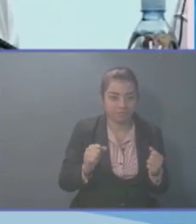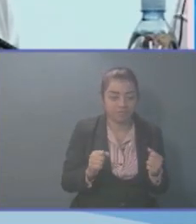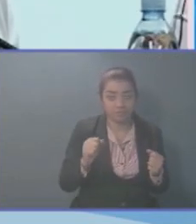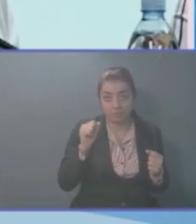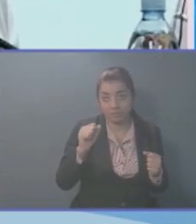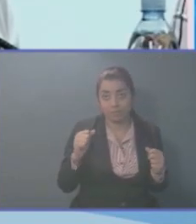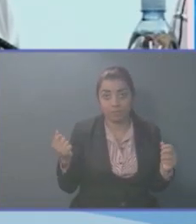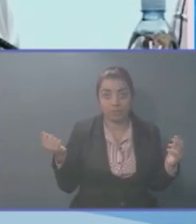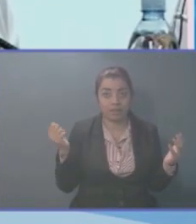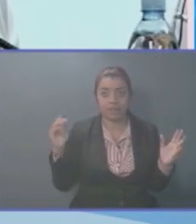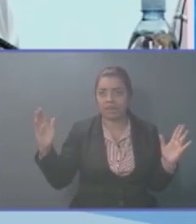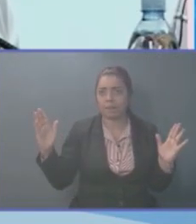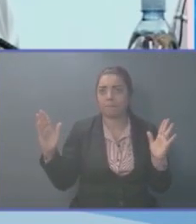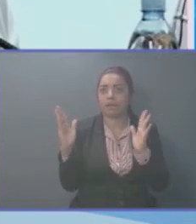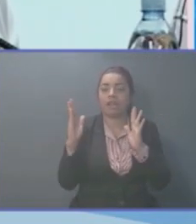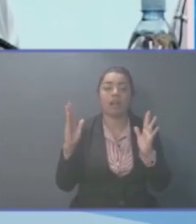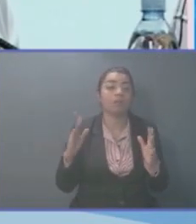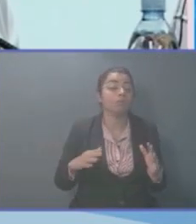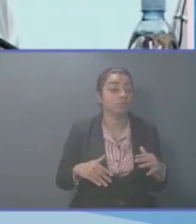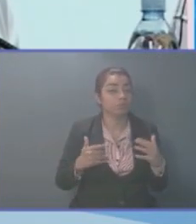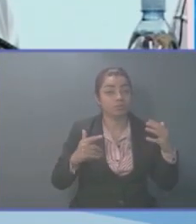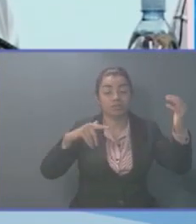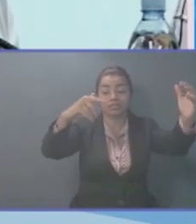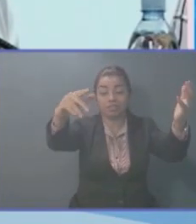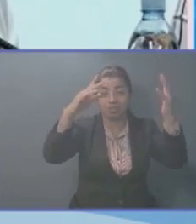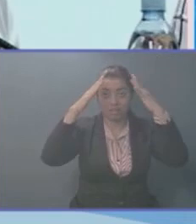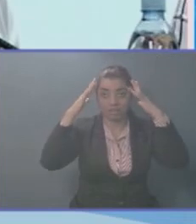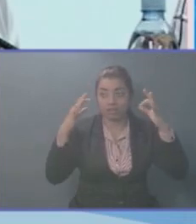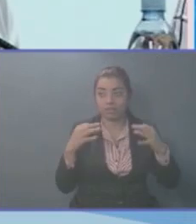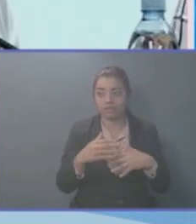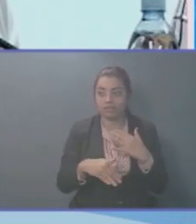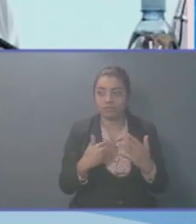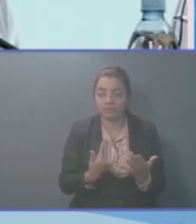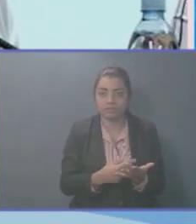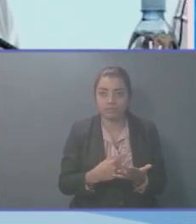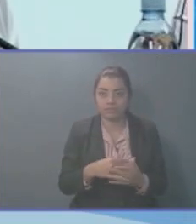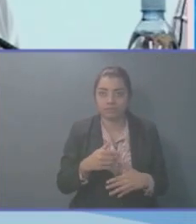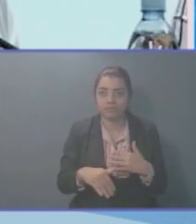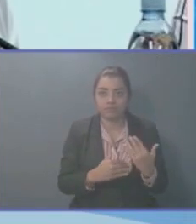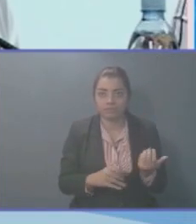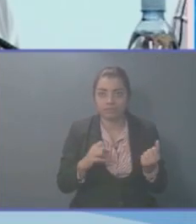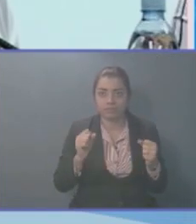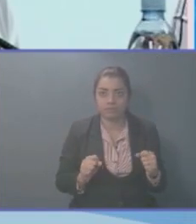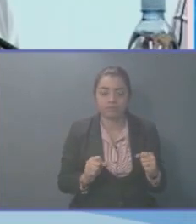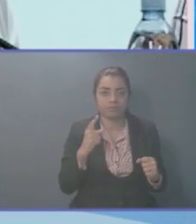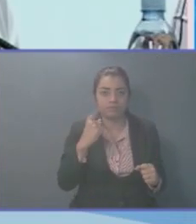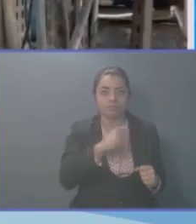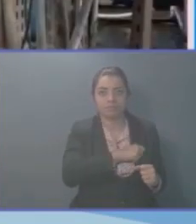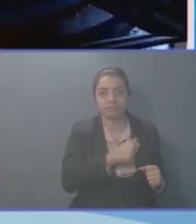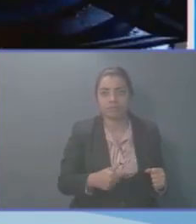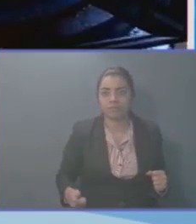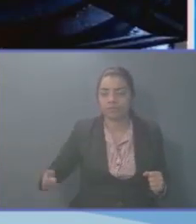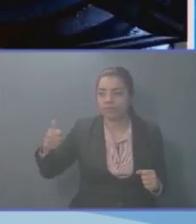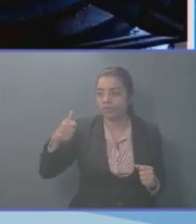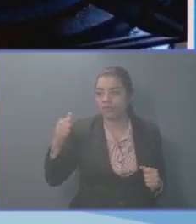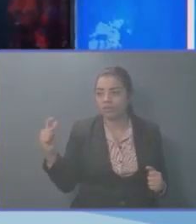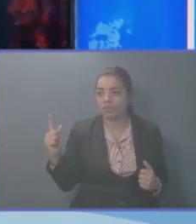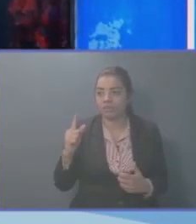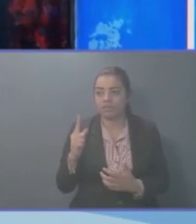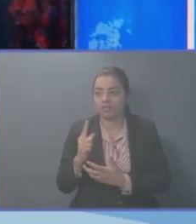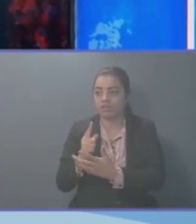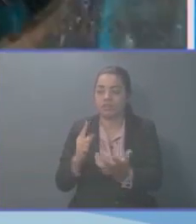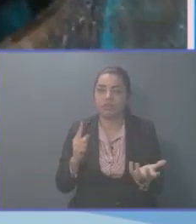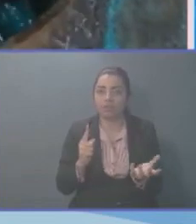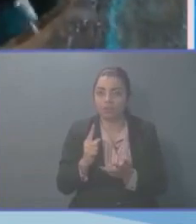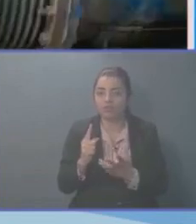quiero decir que se llegó a esa decisión después de haber convocado a los funcionarios por numerosas veces a